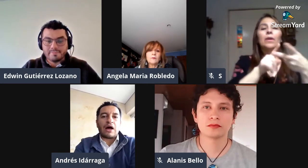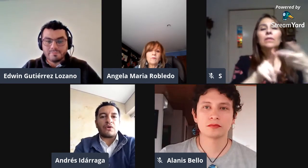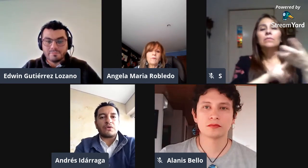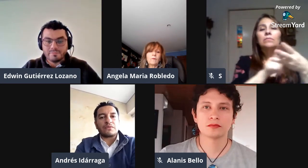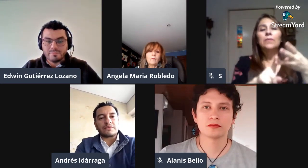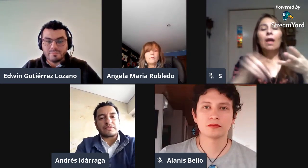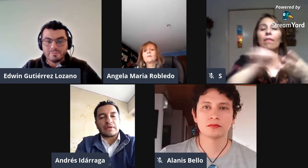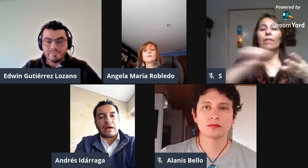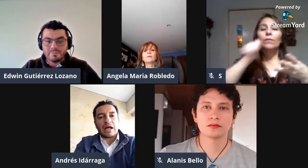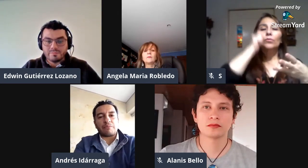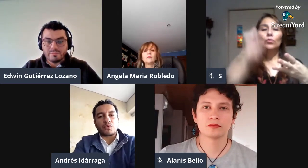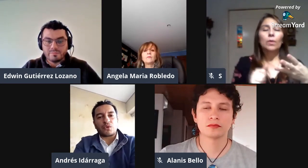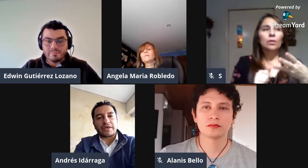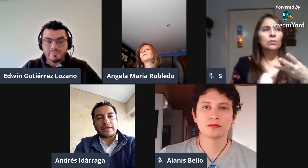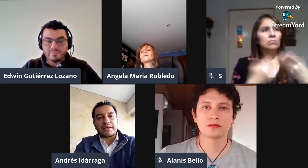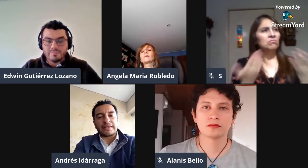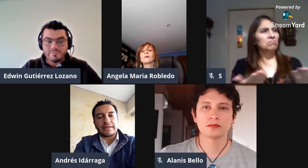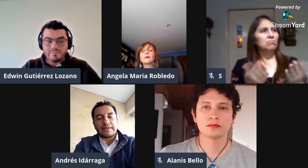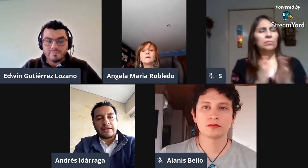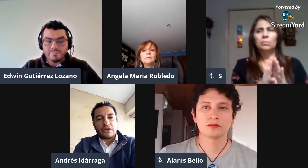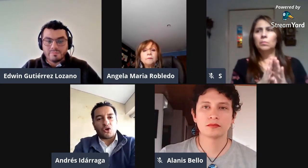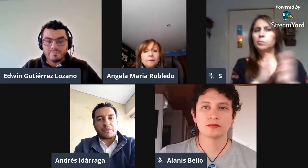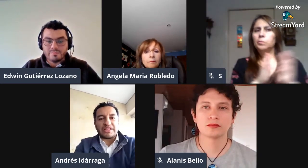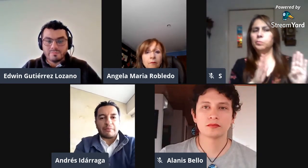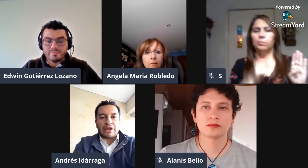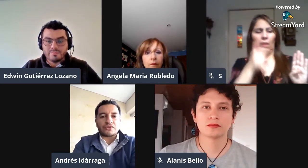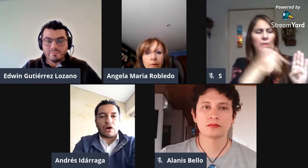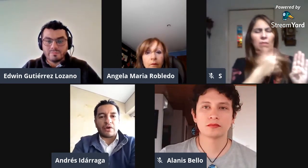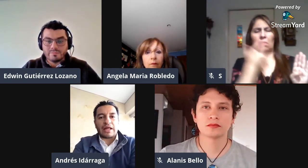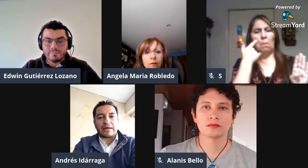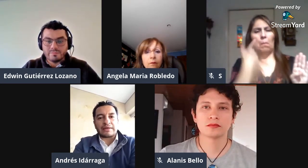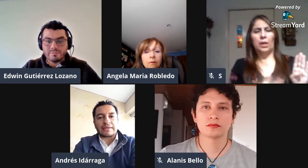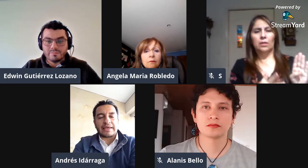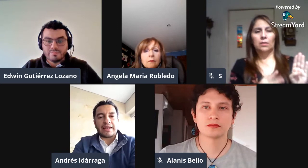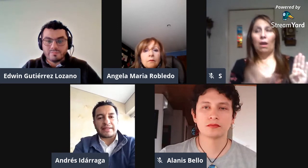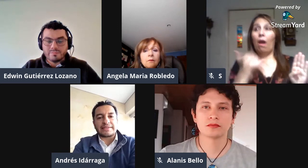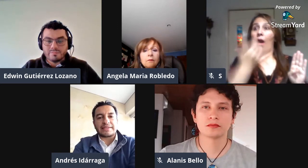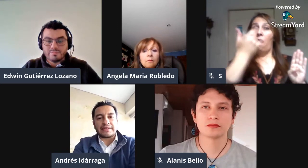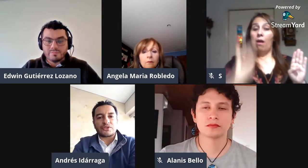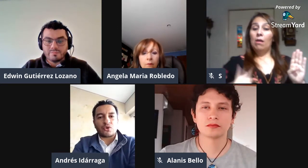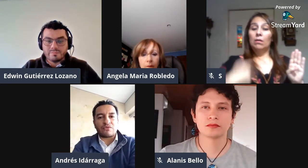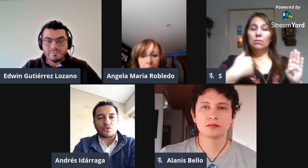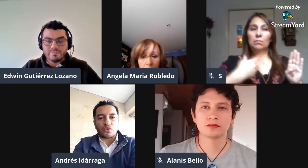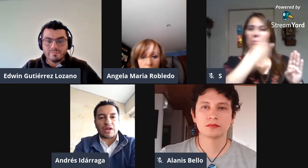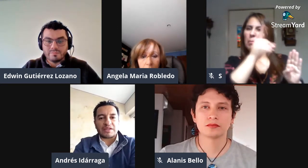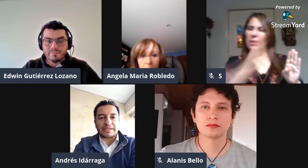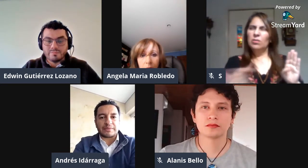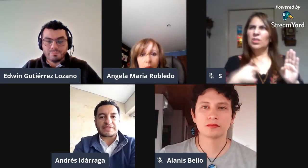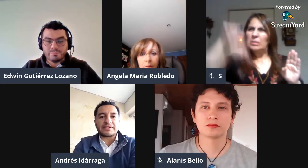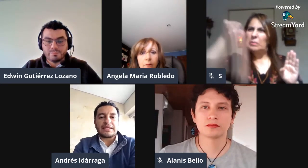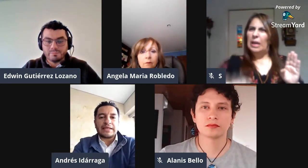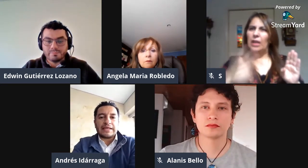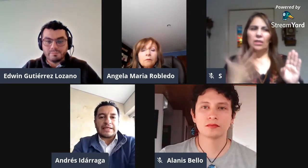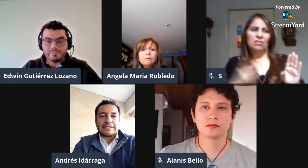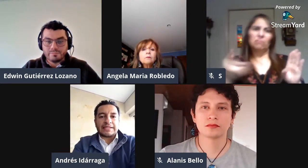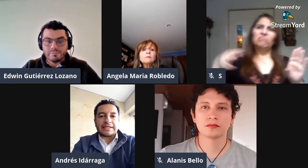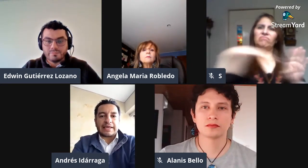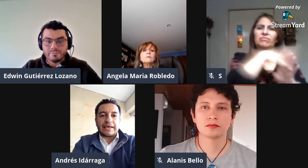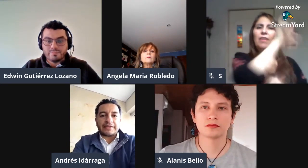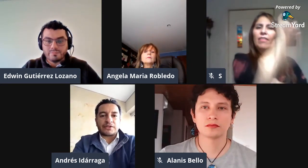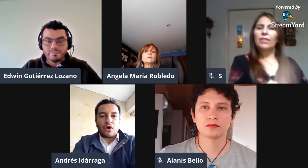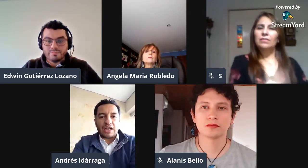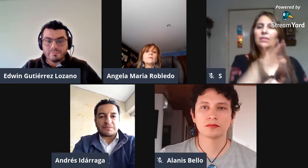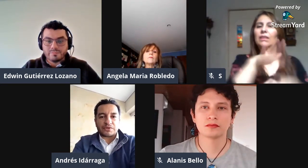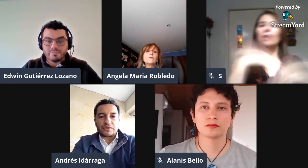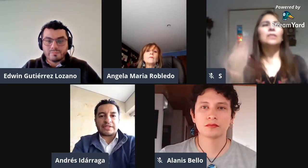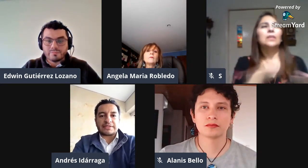a un lado, al punto que los victimarios ahora quieren decidir sobre el futuro de las víctimas. De allí